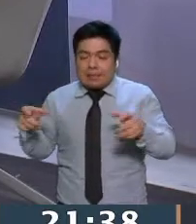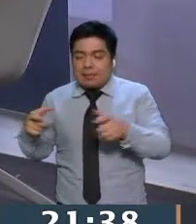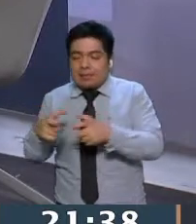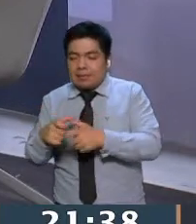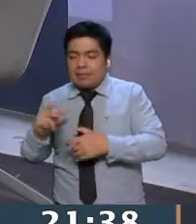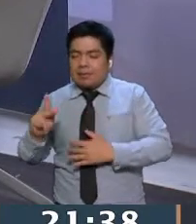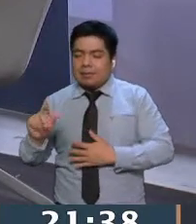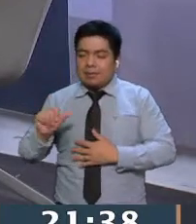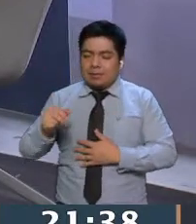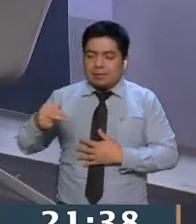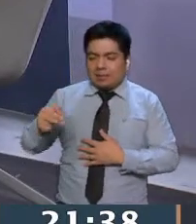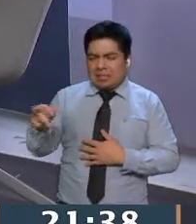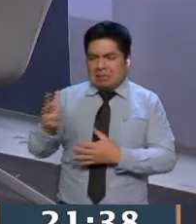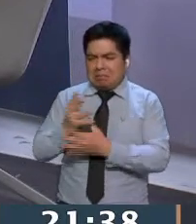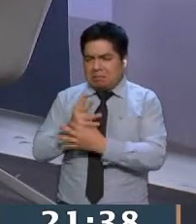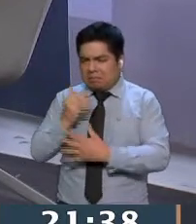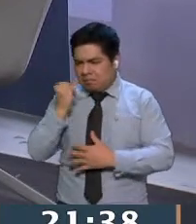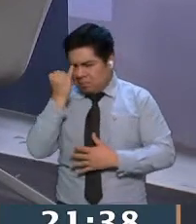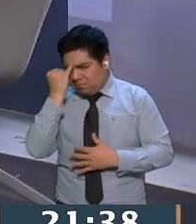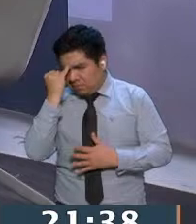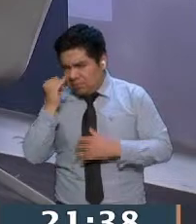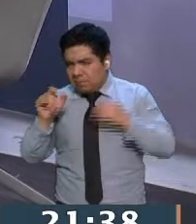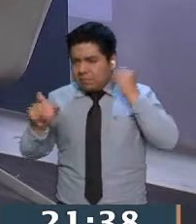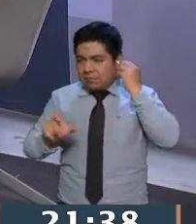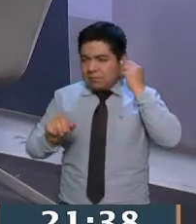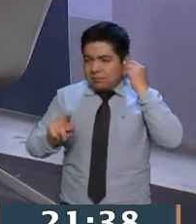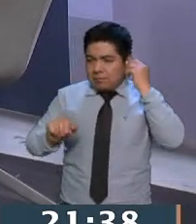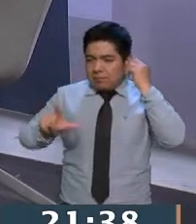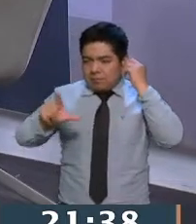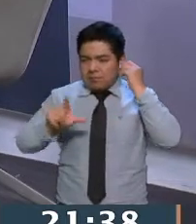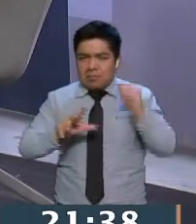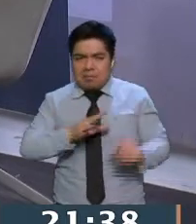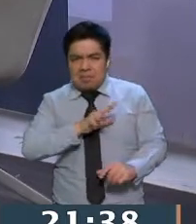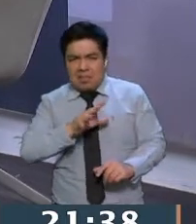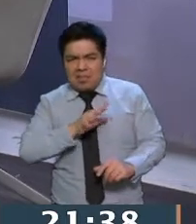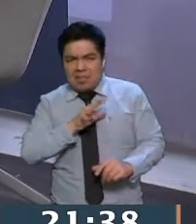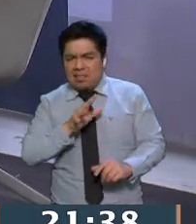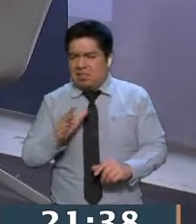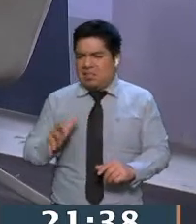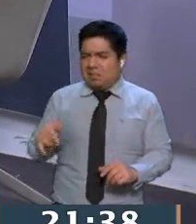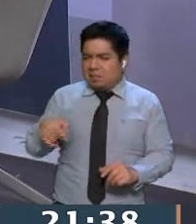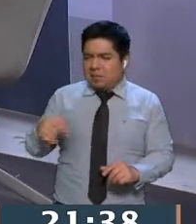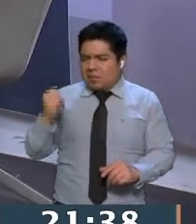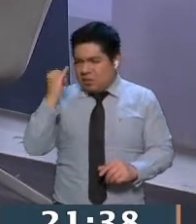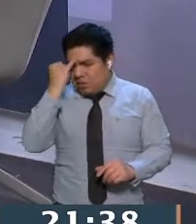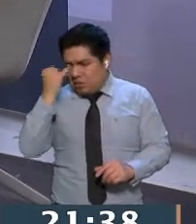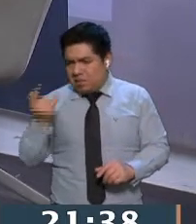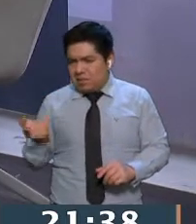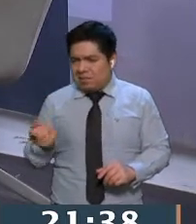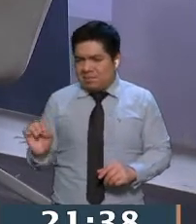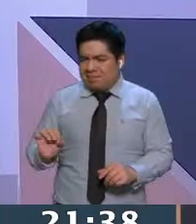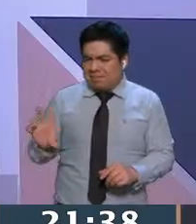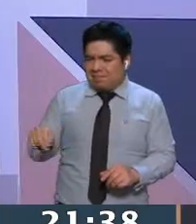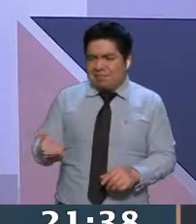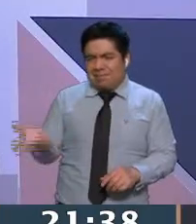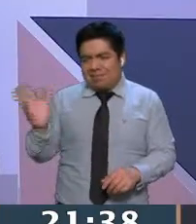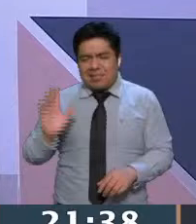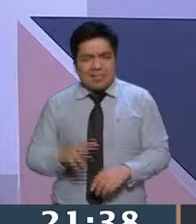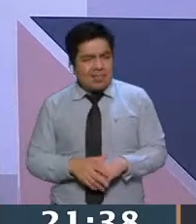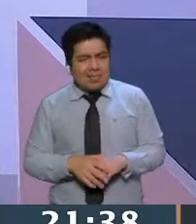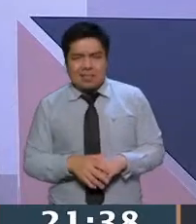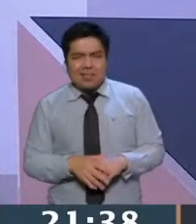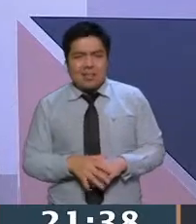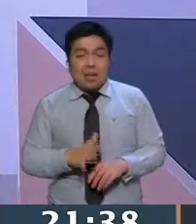panista que decía que era indígena y era como Xochitl, ¿no? El güerito del pueblo, y resultó que ni de indígena no tenía nada. Ese es un punto. Y otro es que a mí